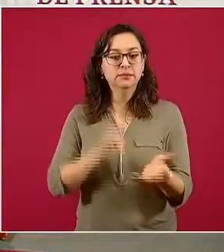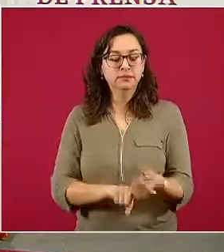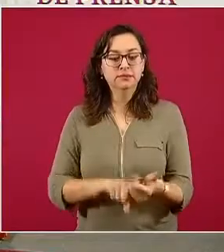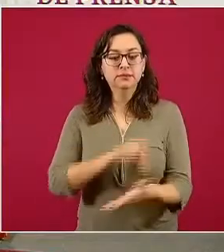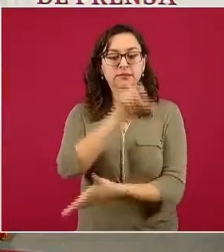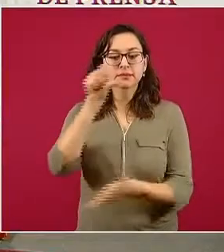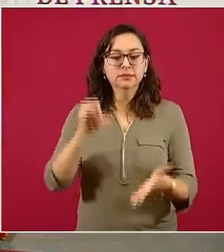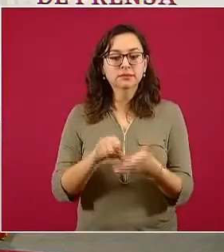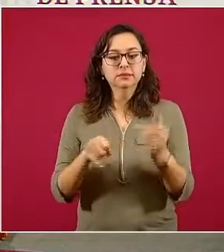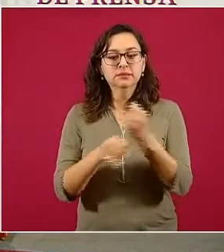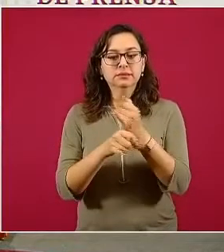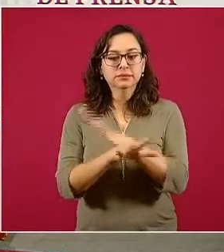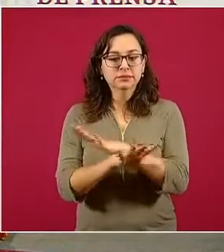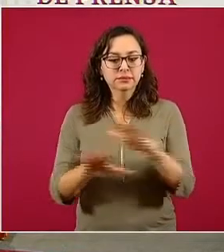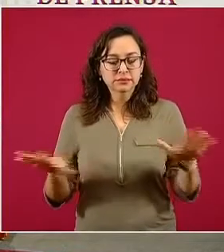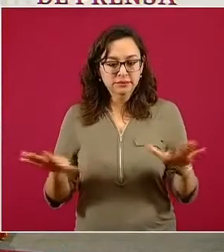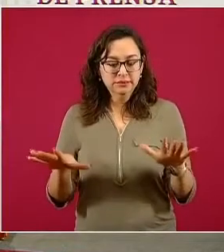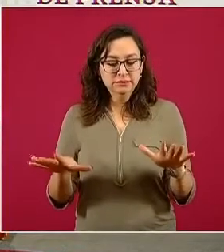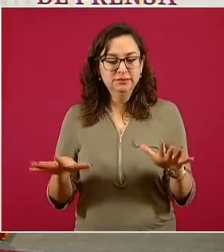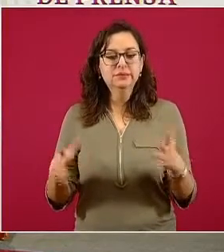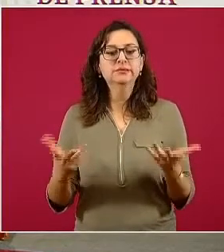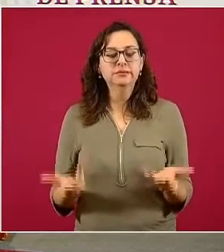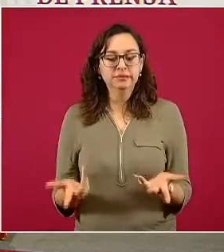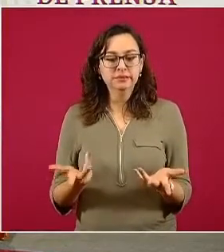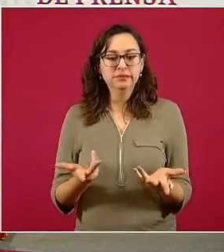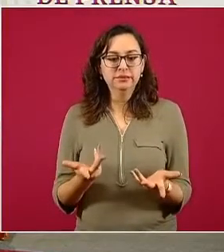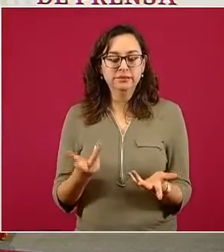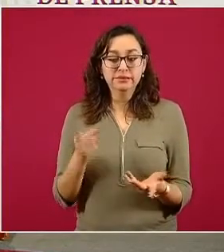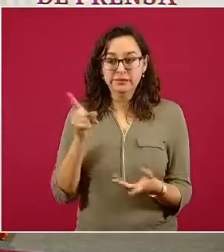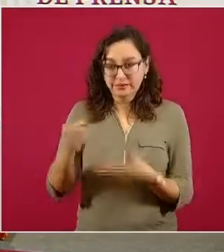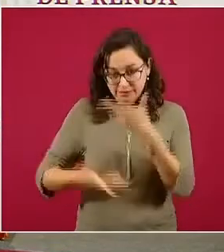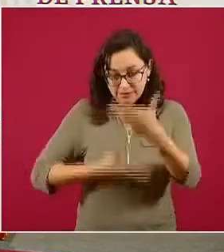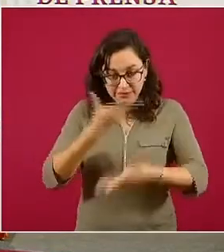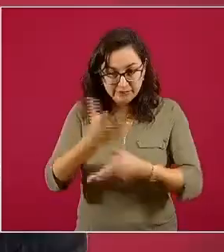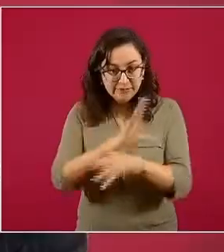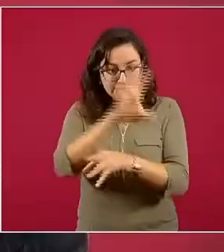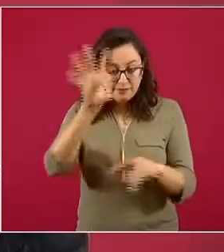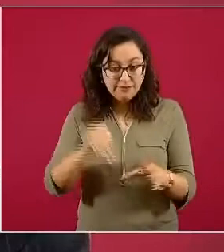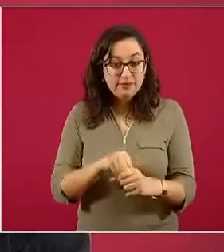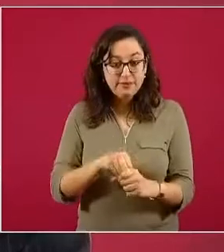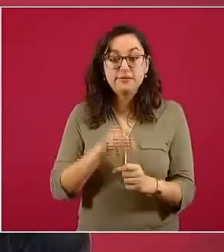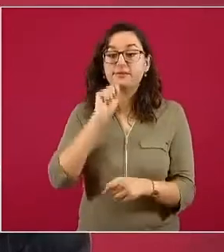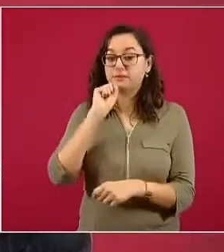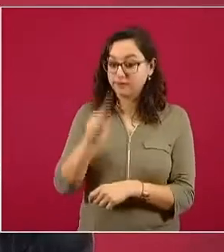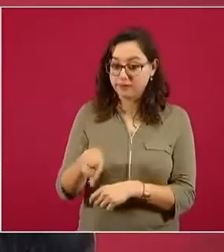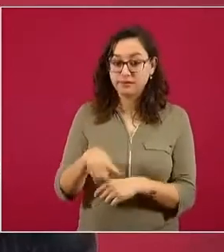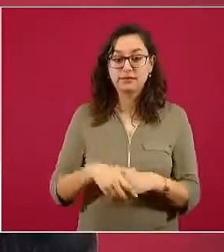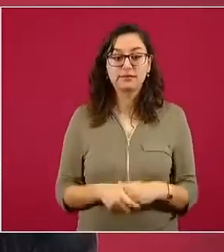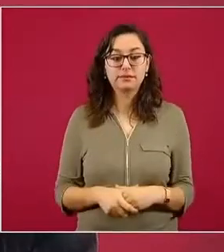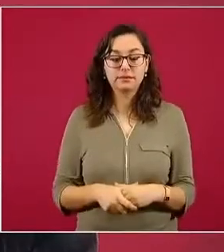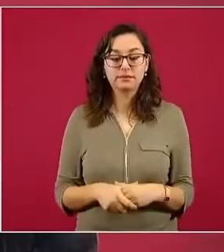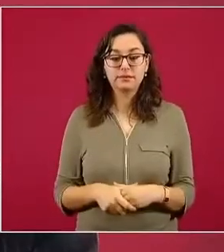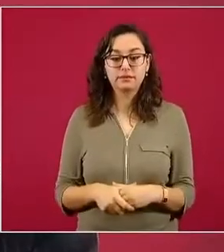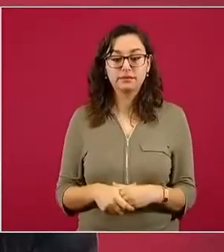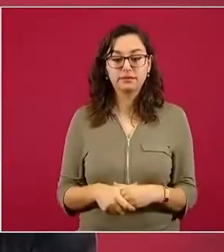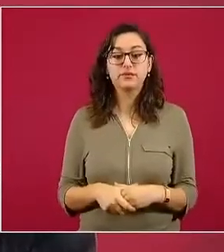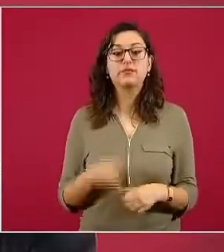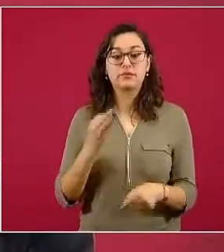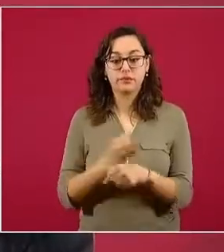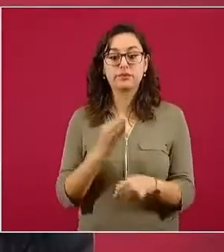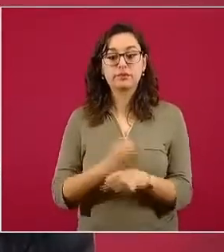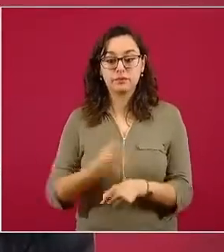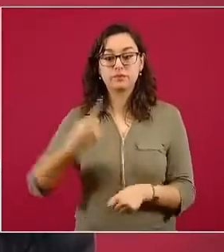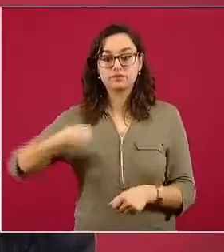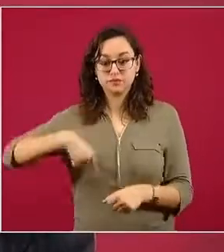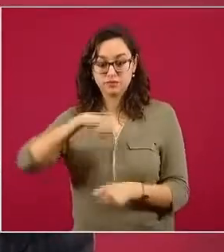Información y Servicios Integrales, o Centro Integral de Servicios, y precisamente estamos siguiendo la